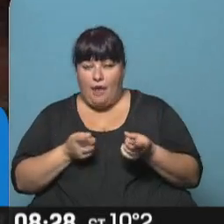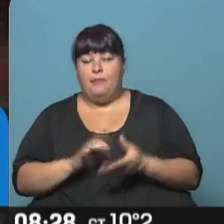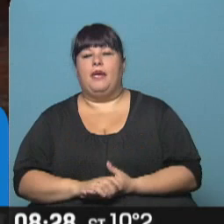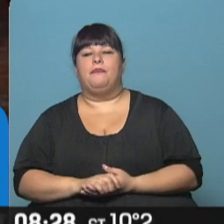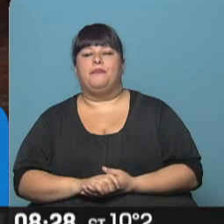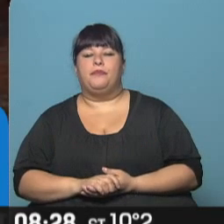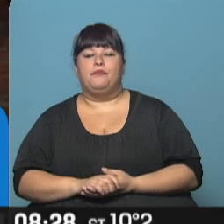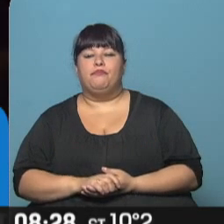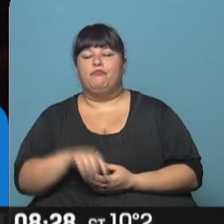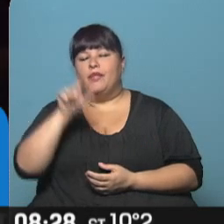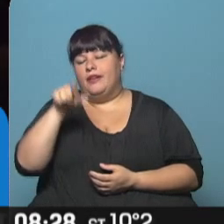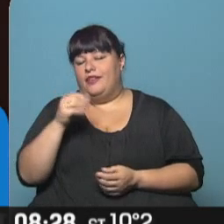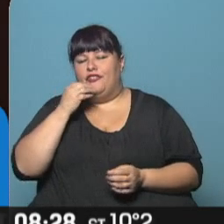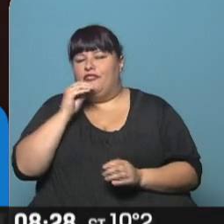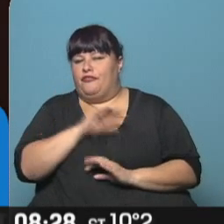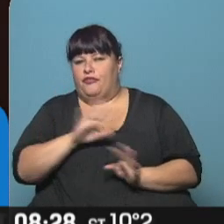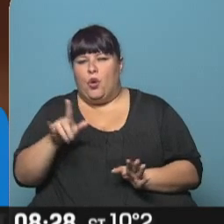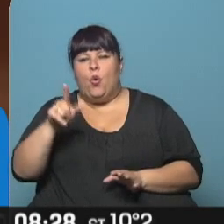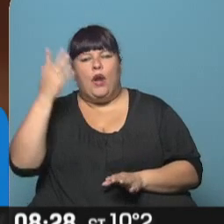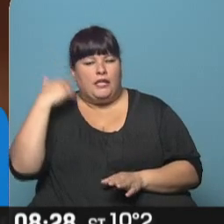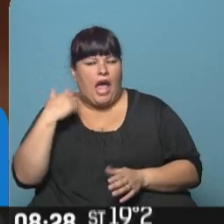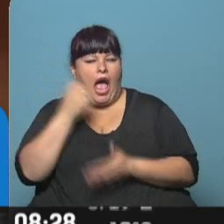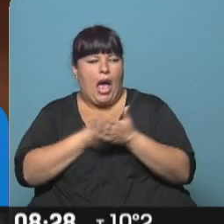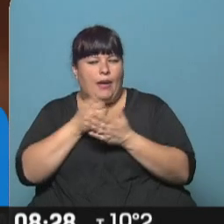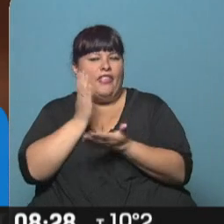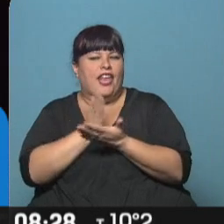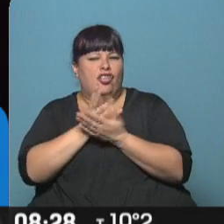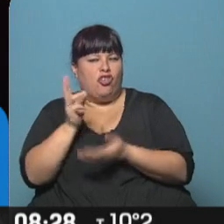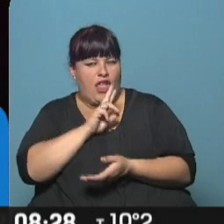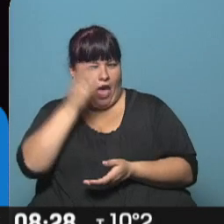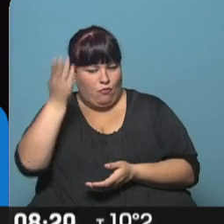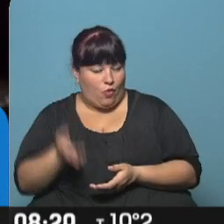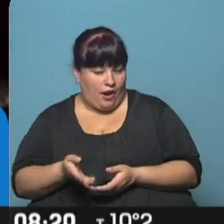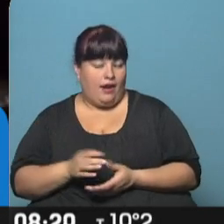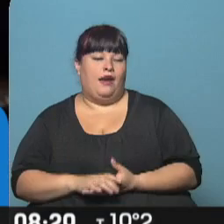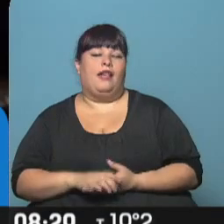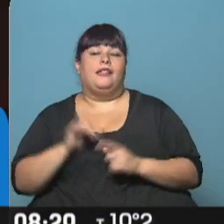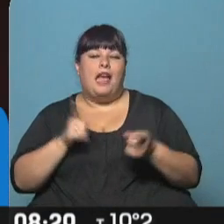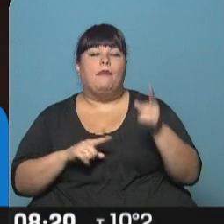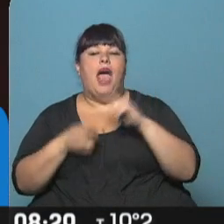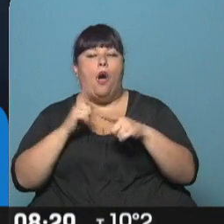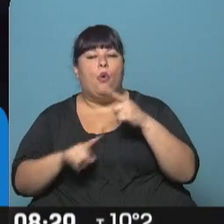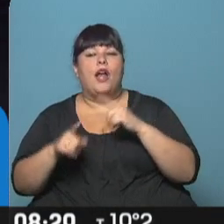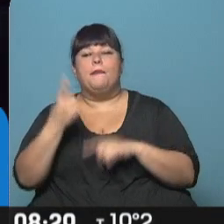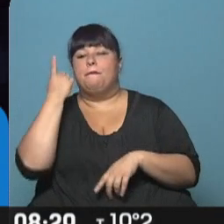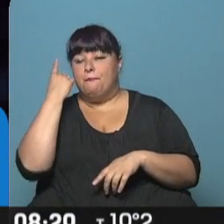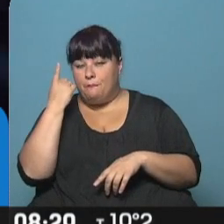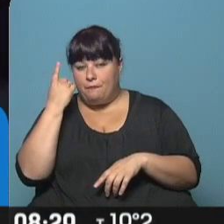una figura que venía defendiendo los derechos de la mujer y organizando la